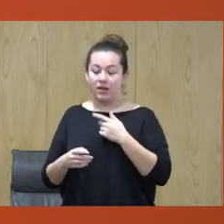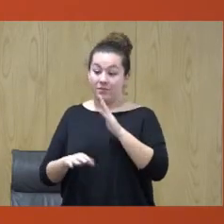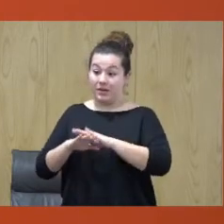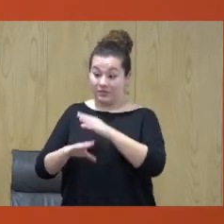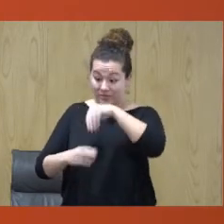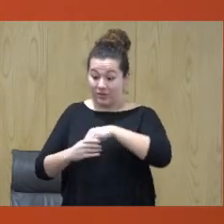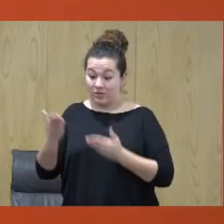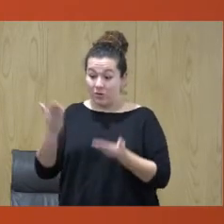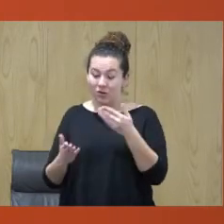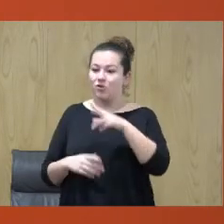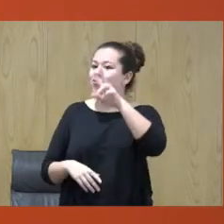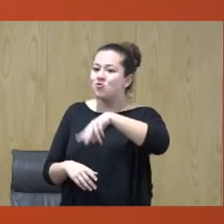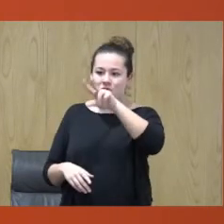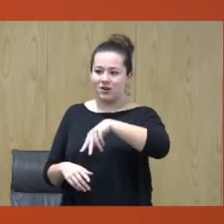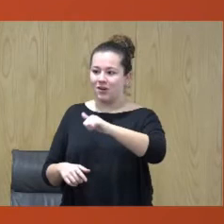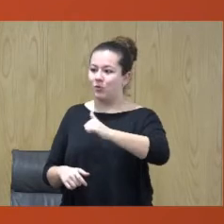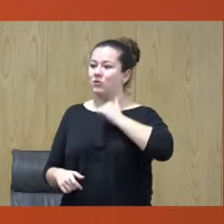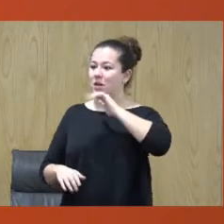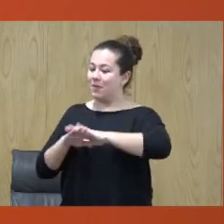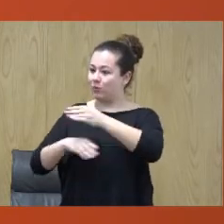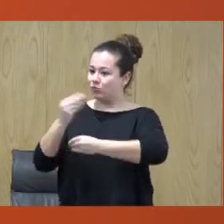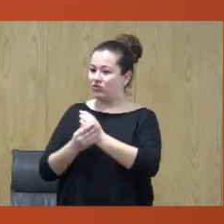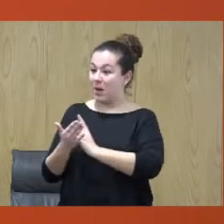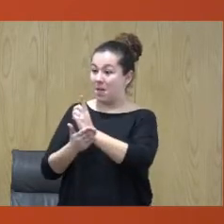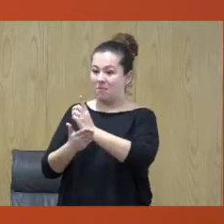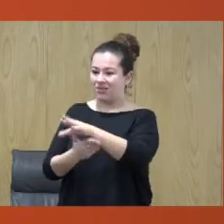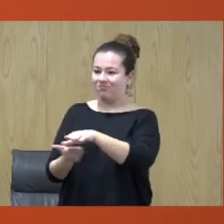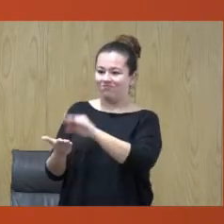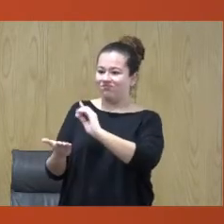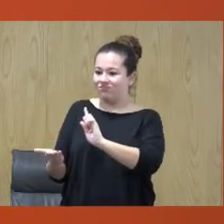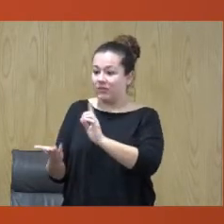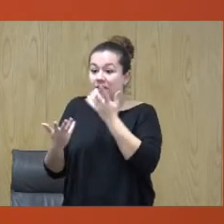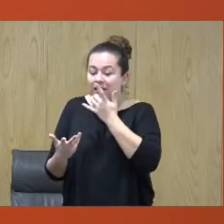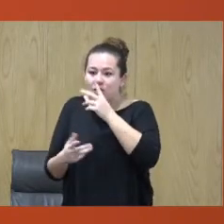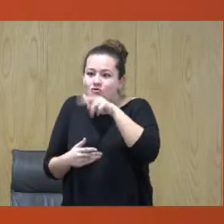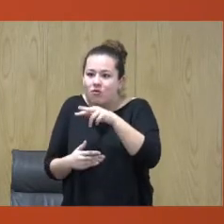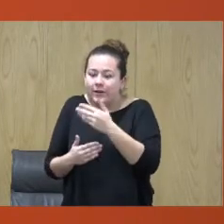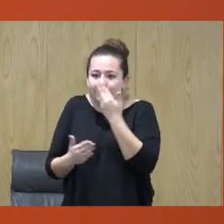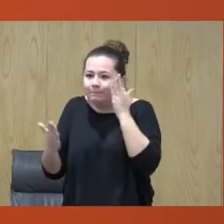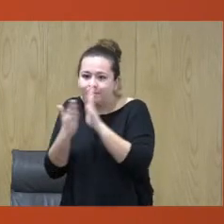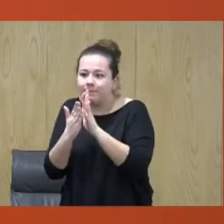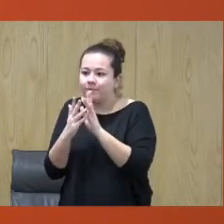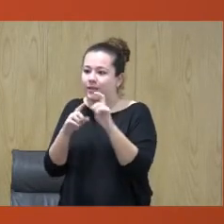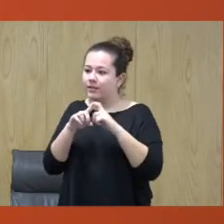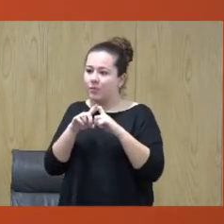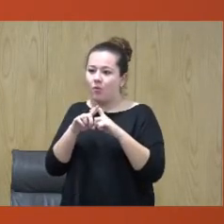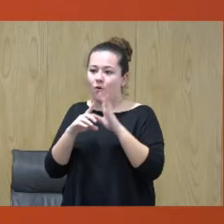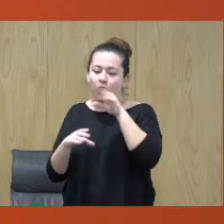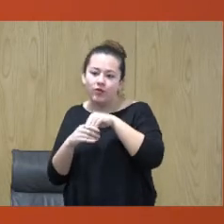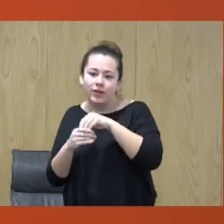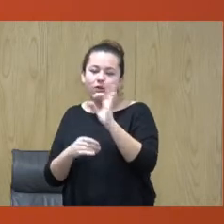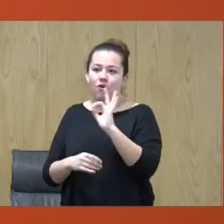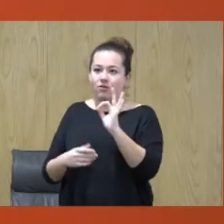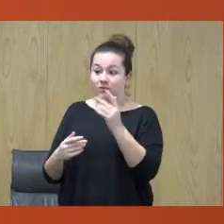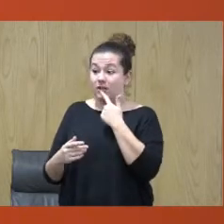que nunca habían tenido la oportunidad de usar un mapa. Entonces, si nunca te has enfrentado a ciertos tipos de contenidos, lo que